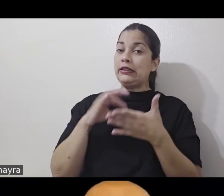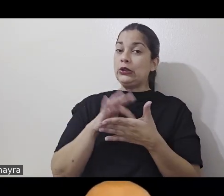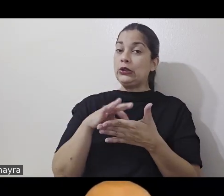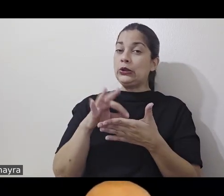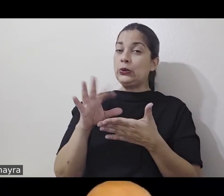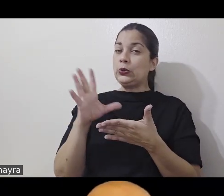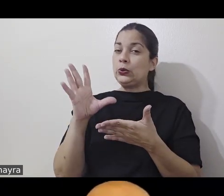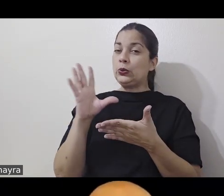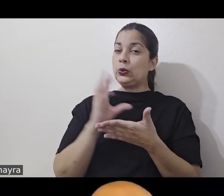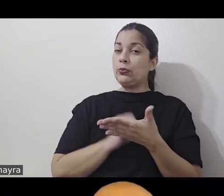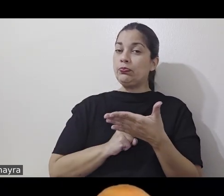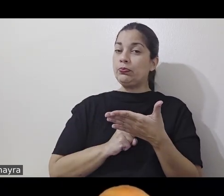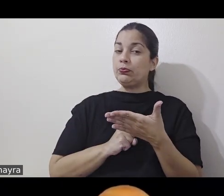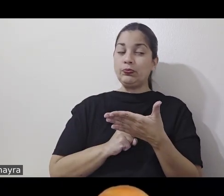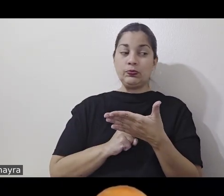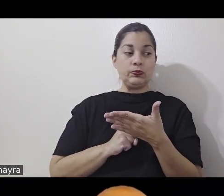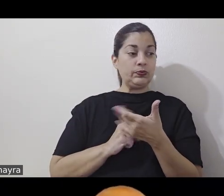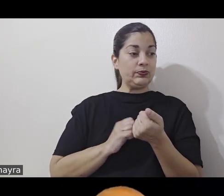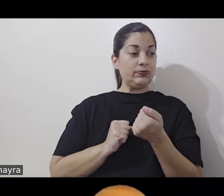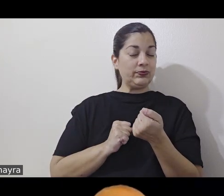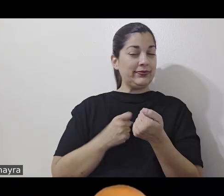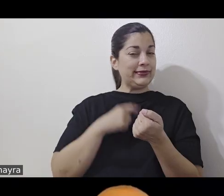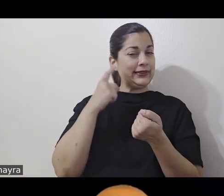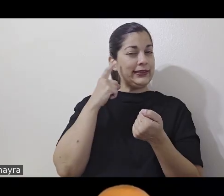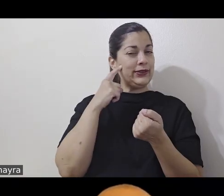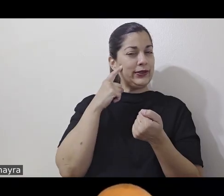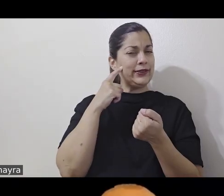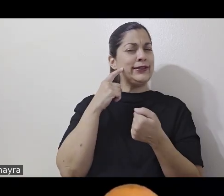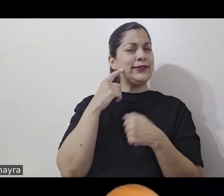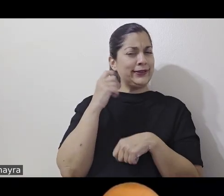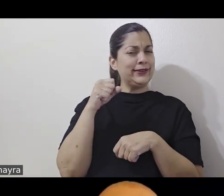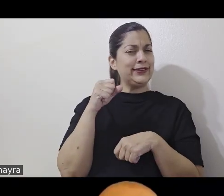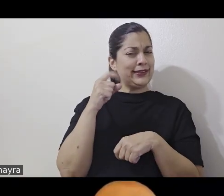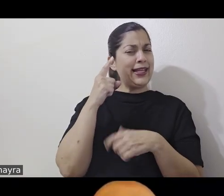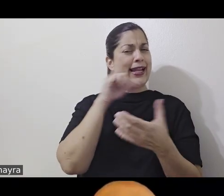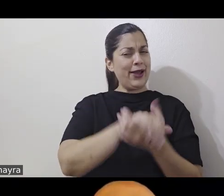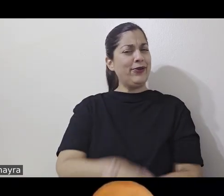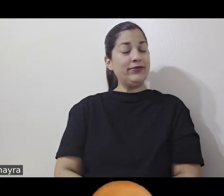contador. Ay, pues celebremos que se te fue el contador. Creo que es el